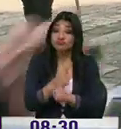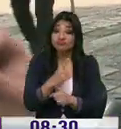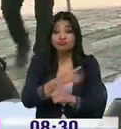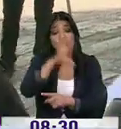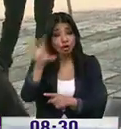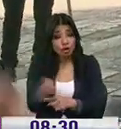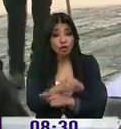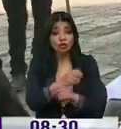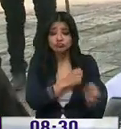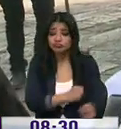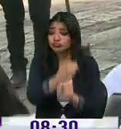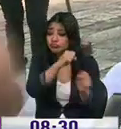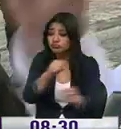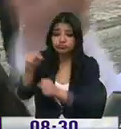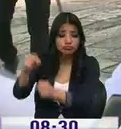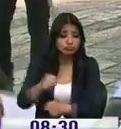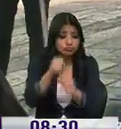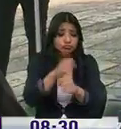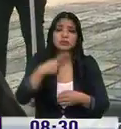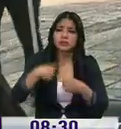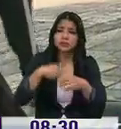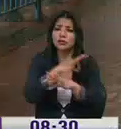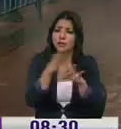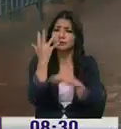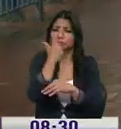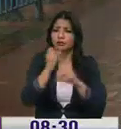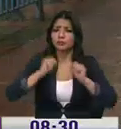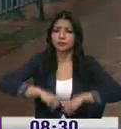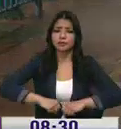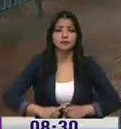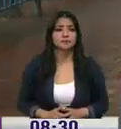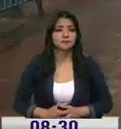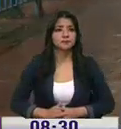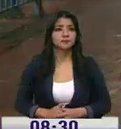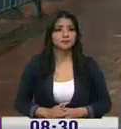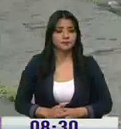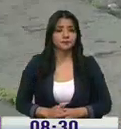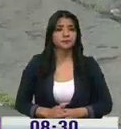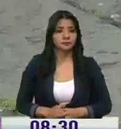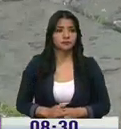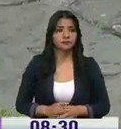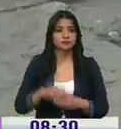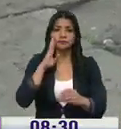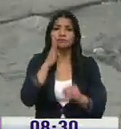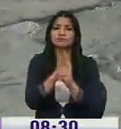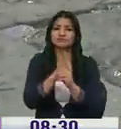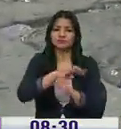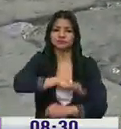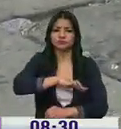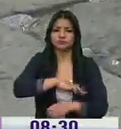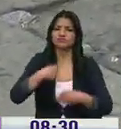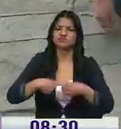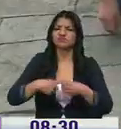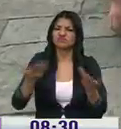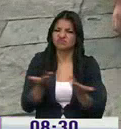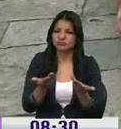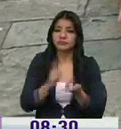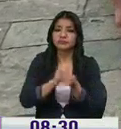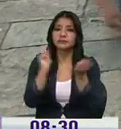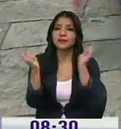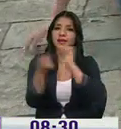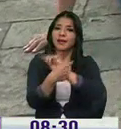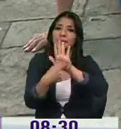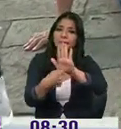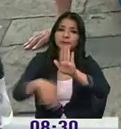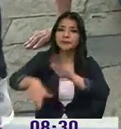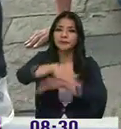haciendo algo para que Quito se vea mejor. El objetivo del municipio capitalino es cambiar la imagen